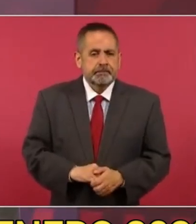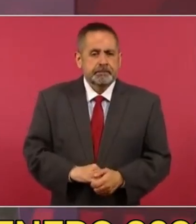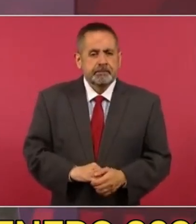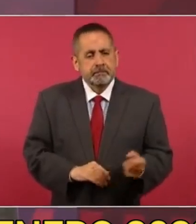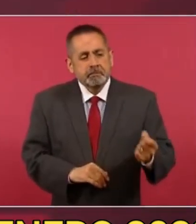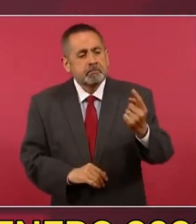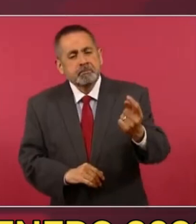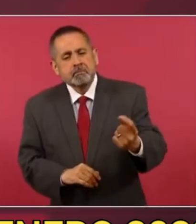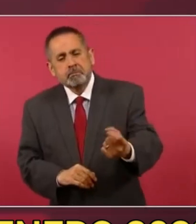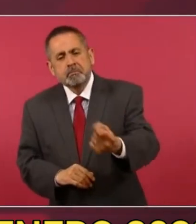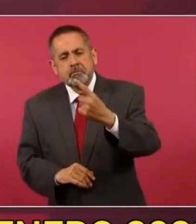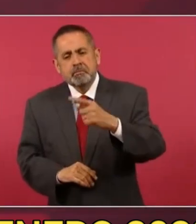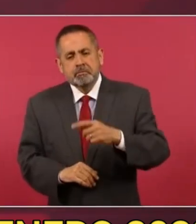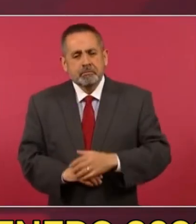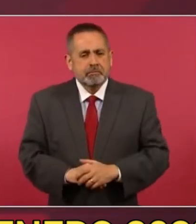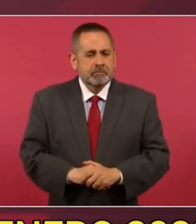una denuncia de artículo